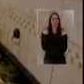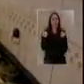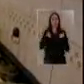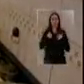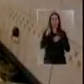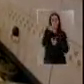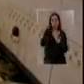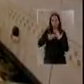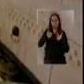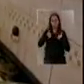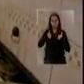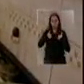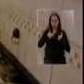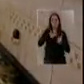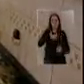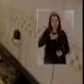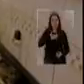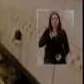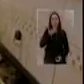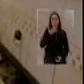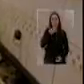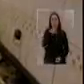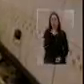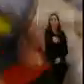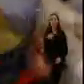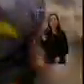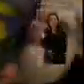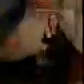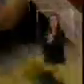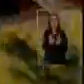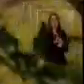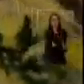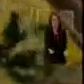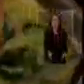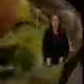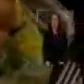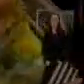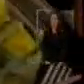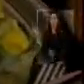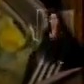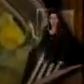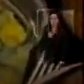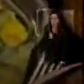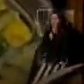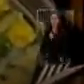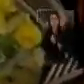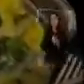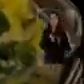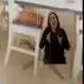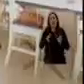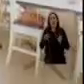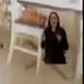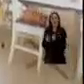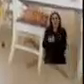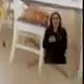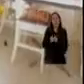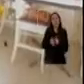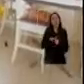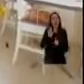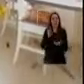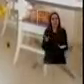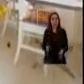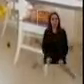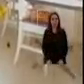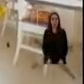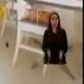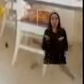Me cuido para mí, pero también para los demás. Porque quiero durarles un poquito más, pues.